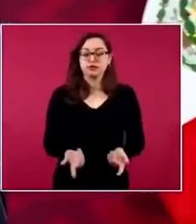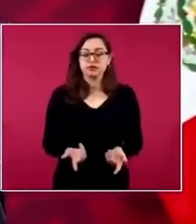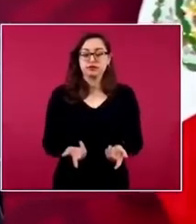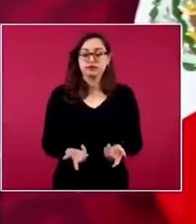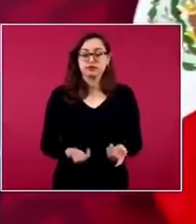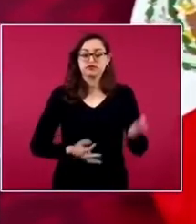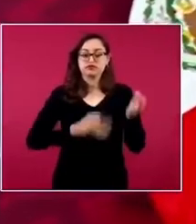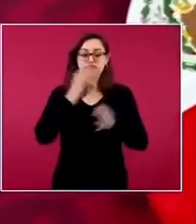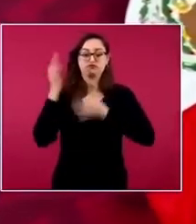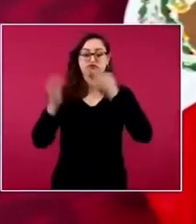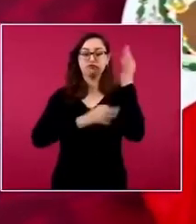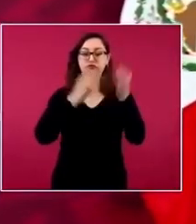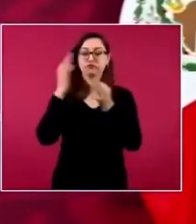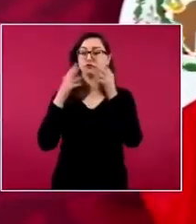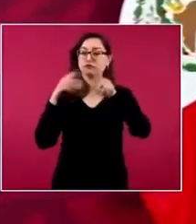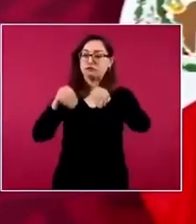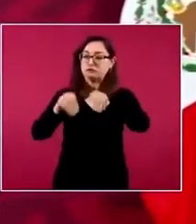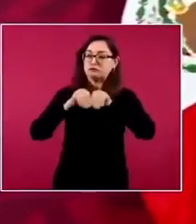que